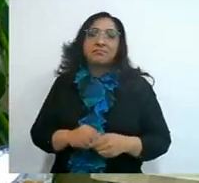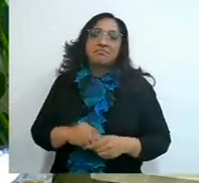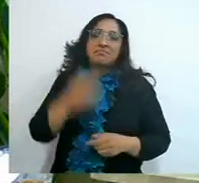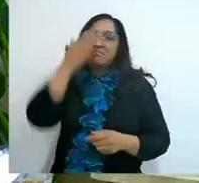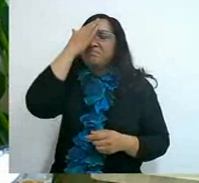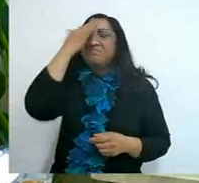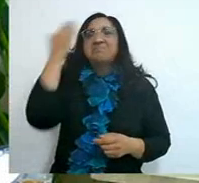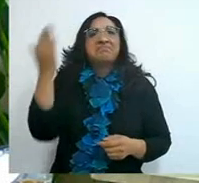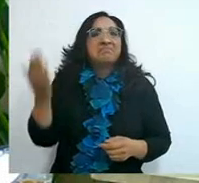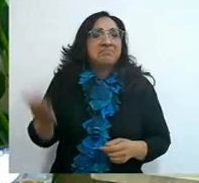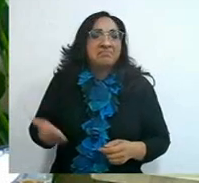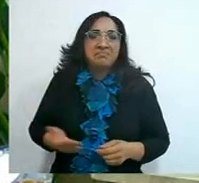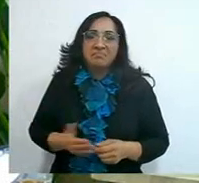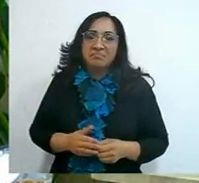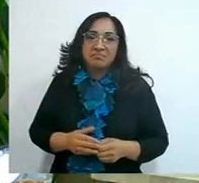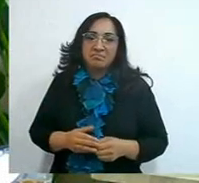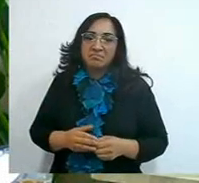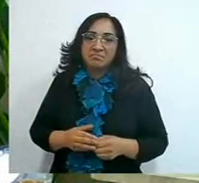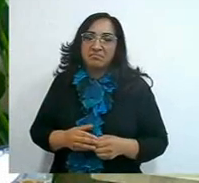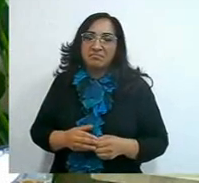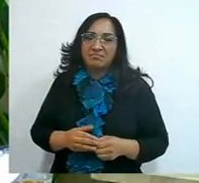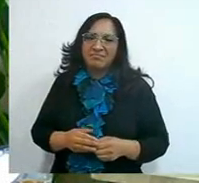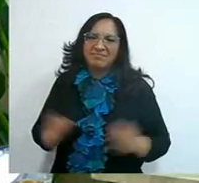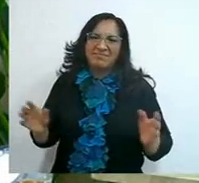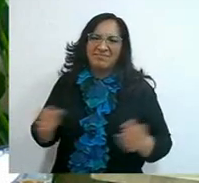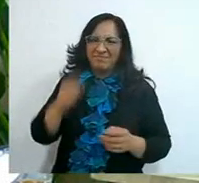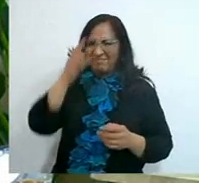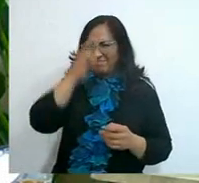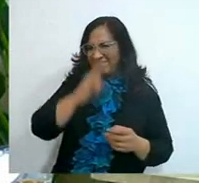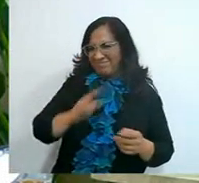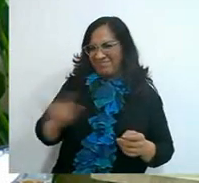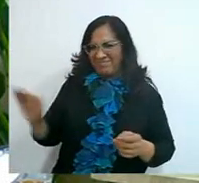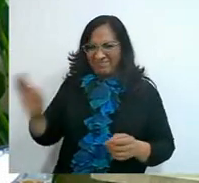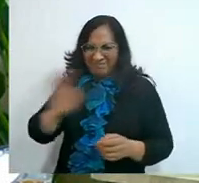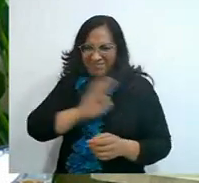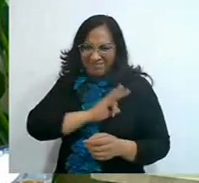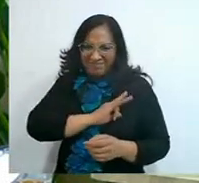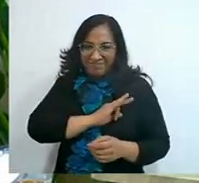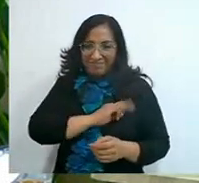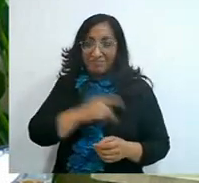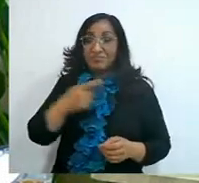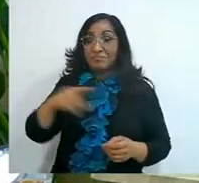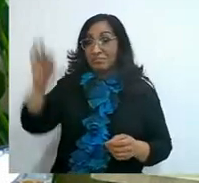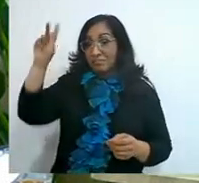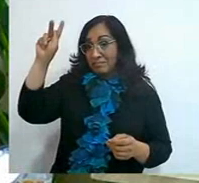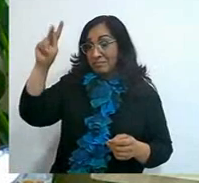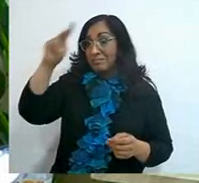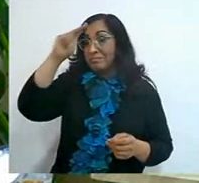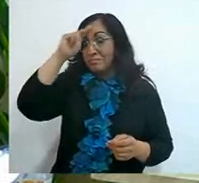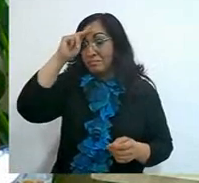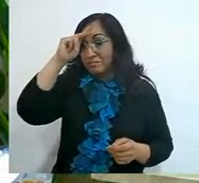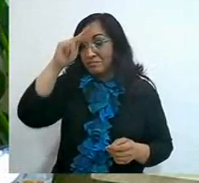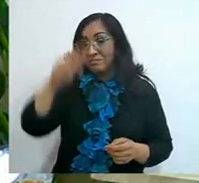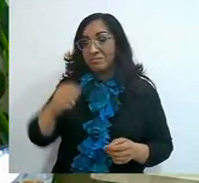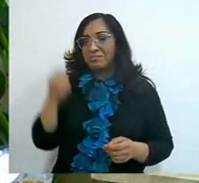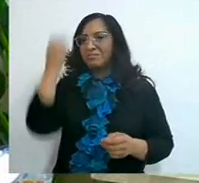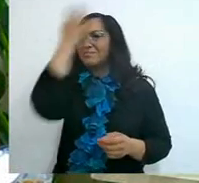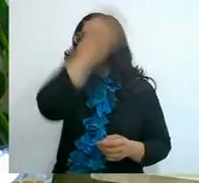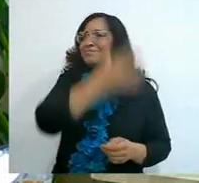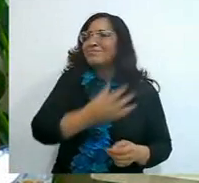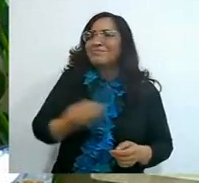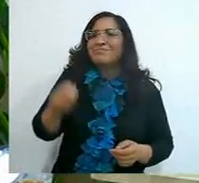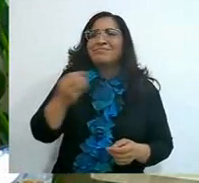sé, las afean. Ah, pero ¿qué tal el pastor, el adúltero con la que viene bonita y